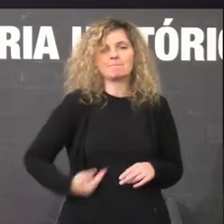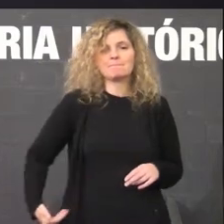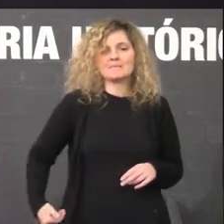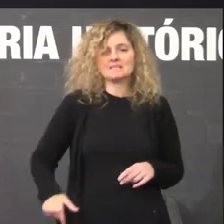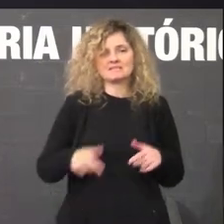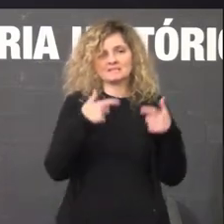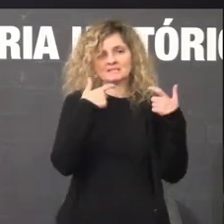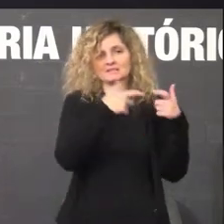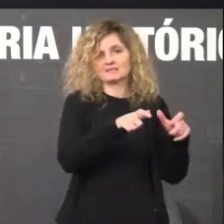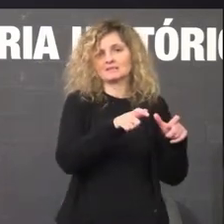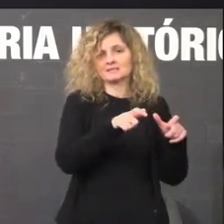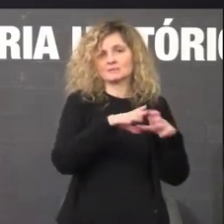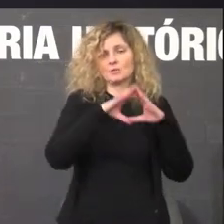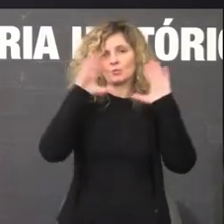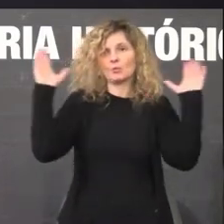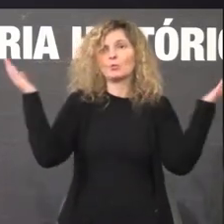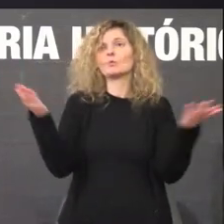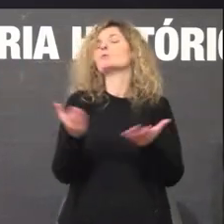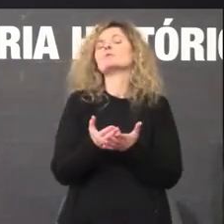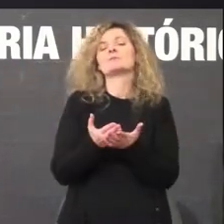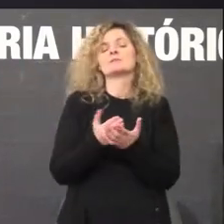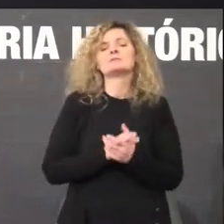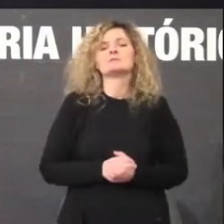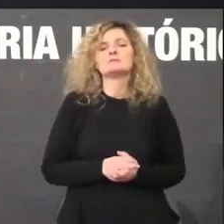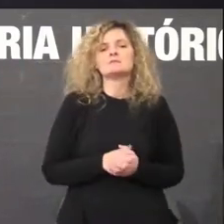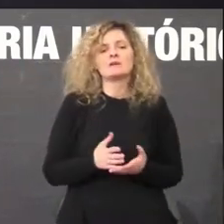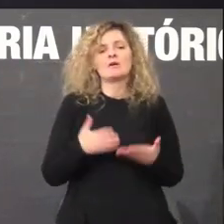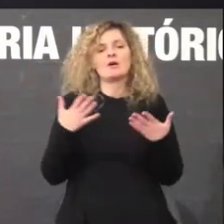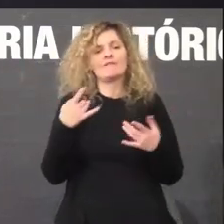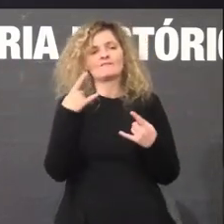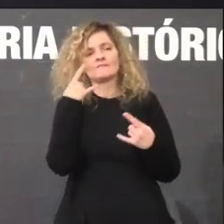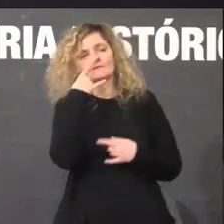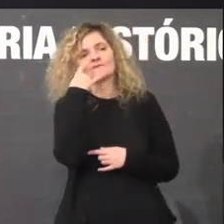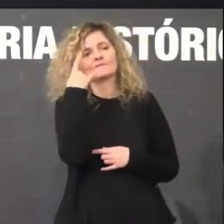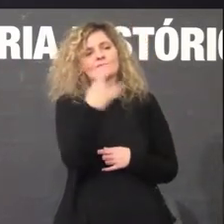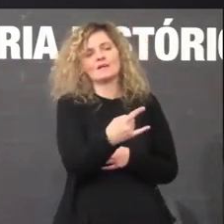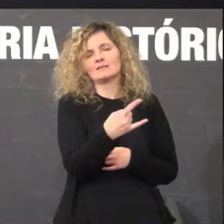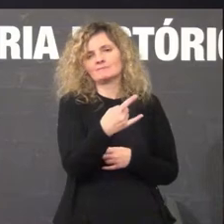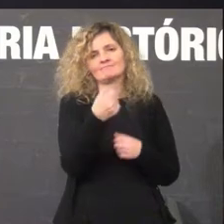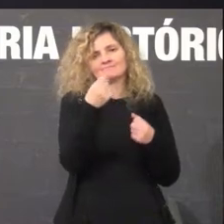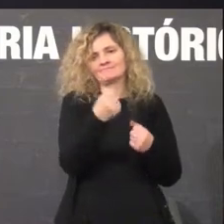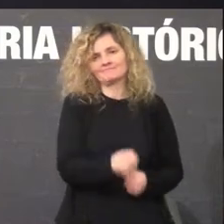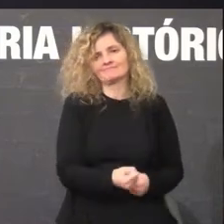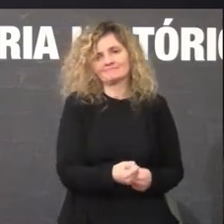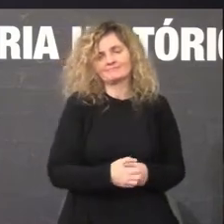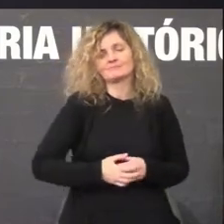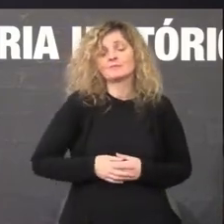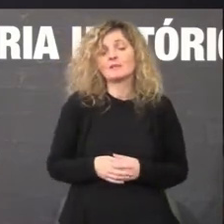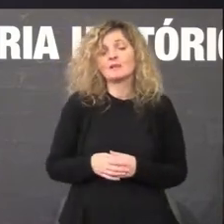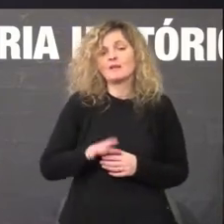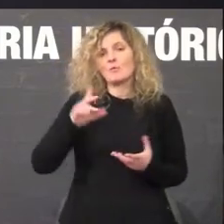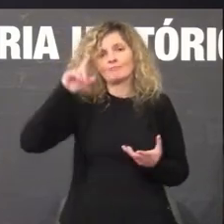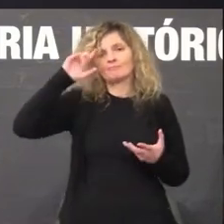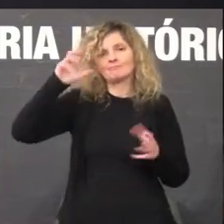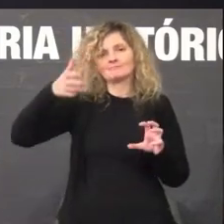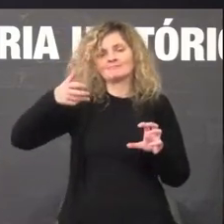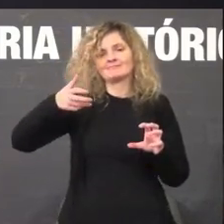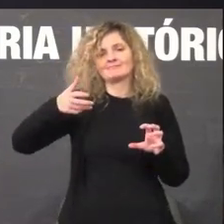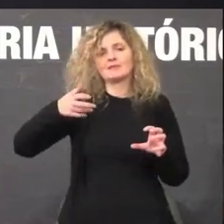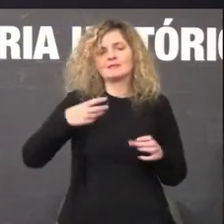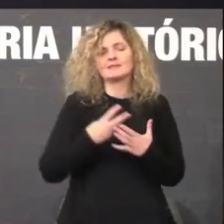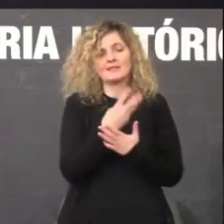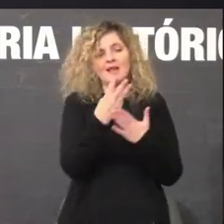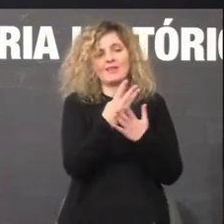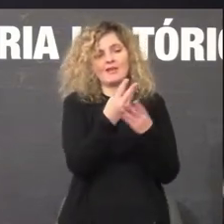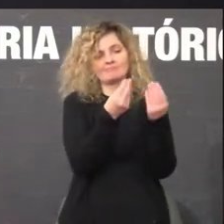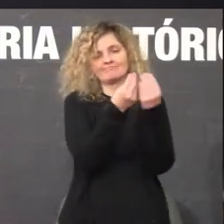año anterior. Y entonces se enamora perdidamente de ella, enloquece. Están tres